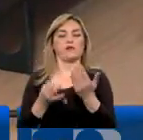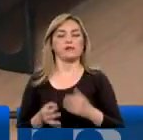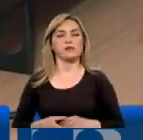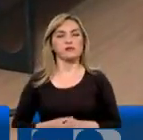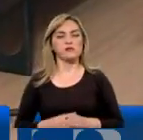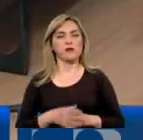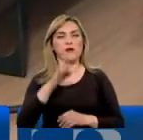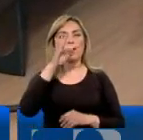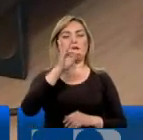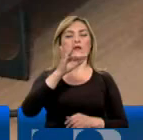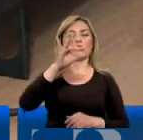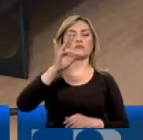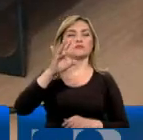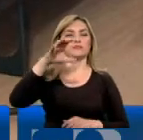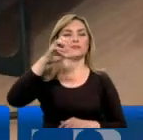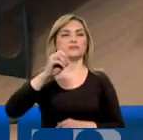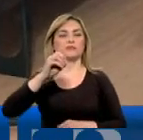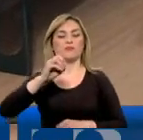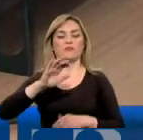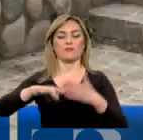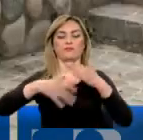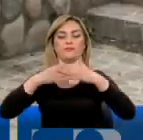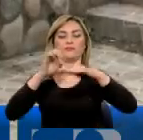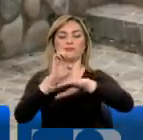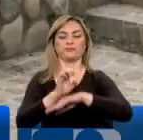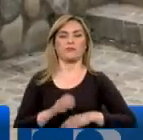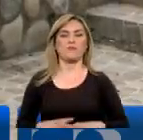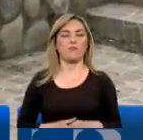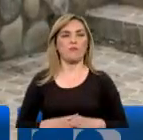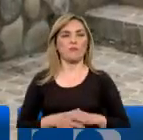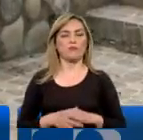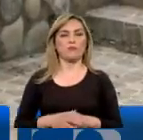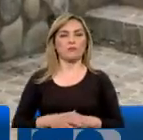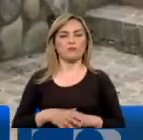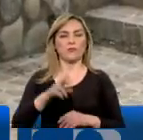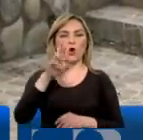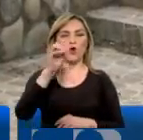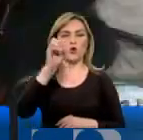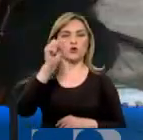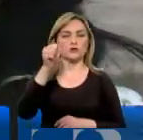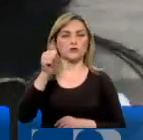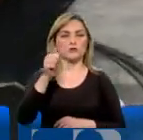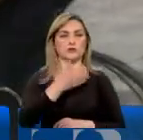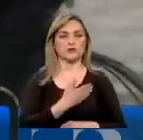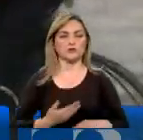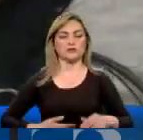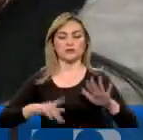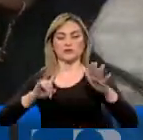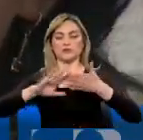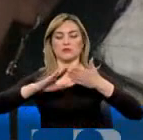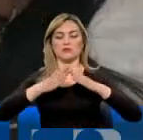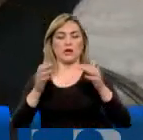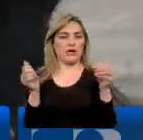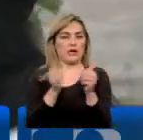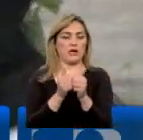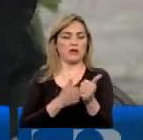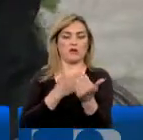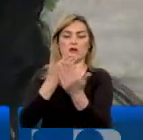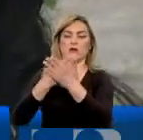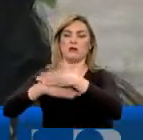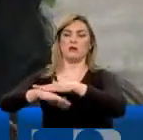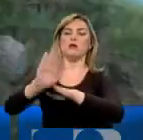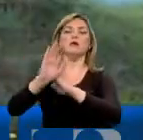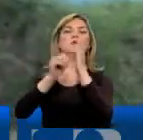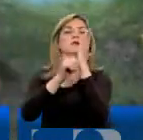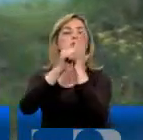Son 880 en todo el país. Rosa es la presidenta de 6 comunas y con su equipo envió una propuesta al Ministerio